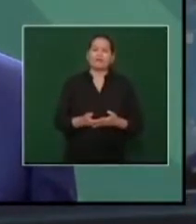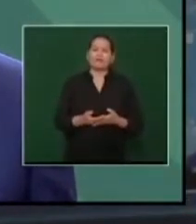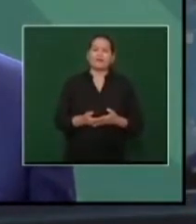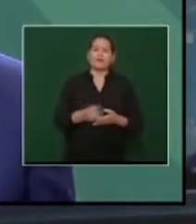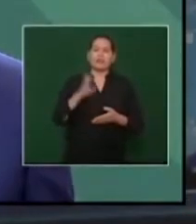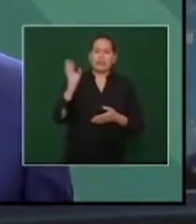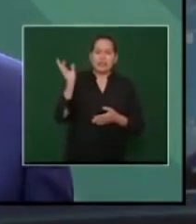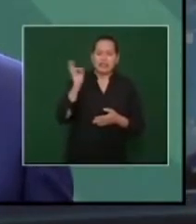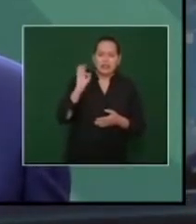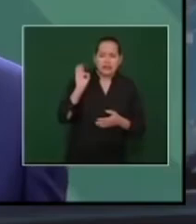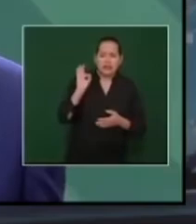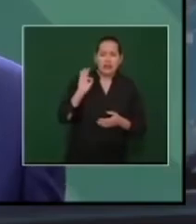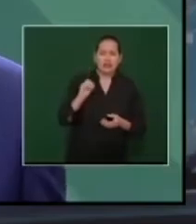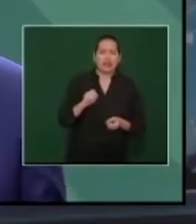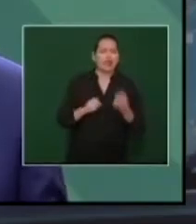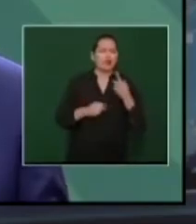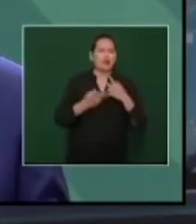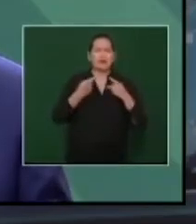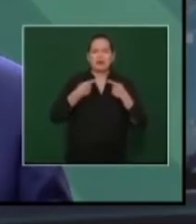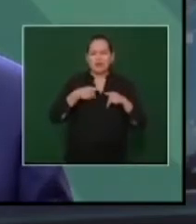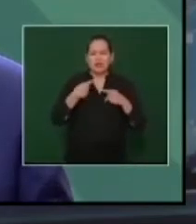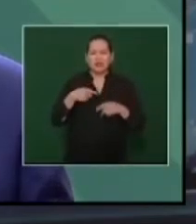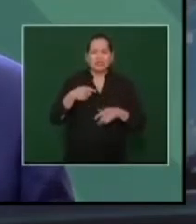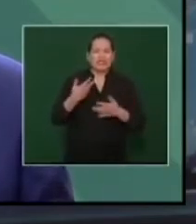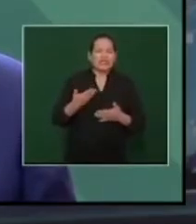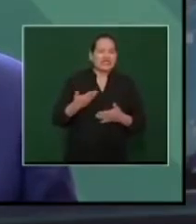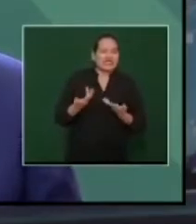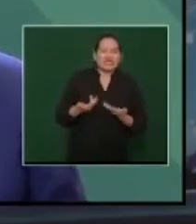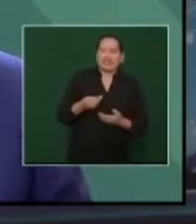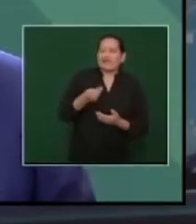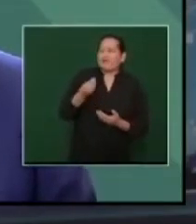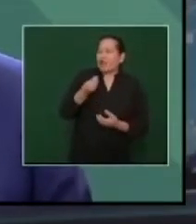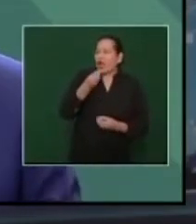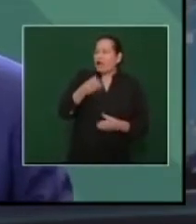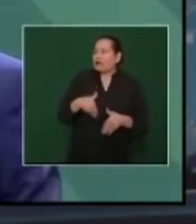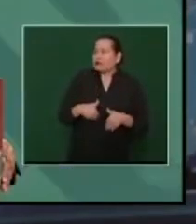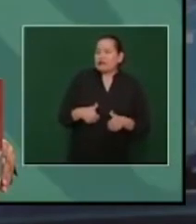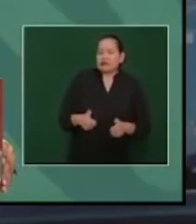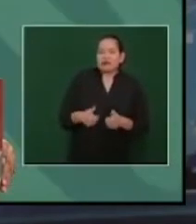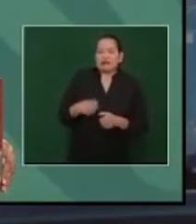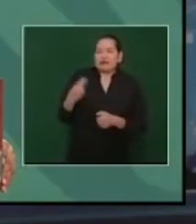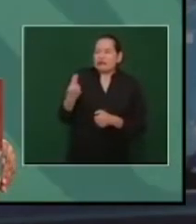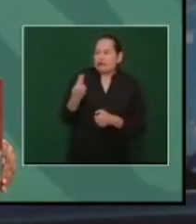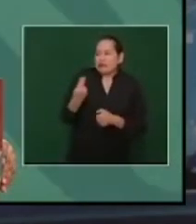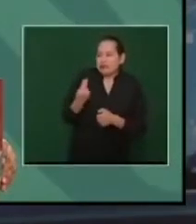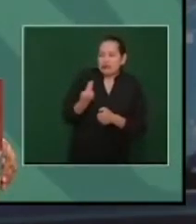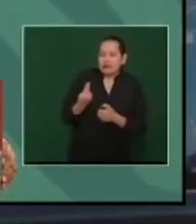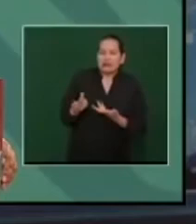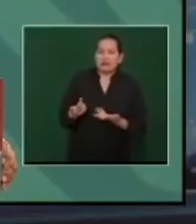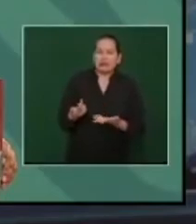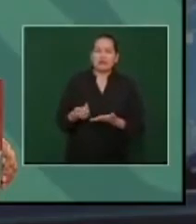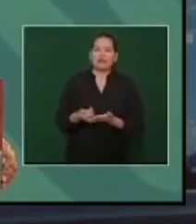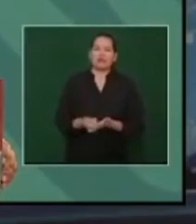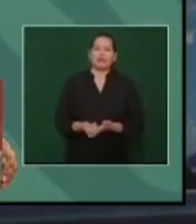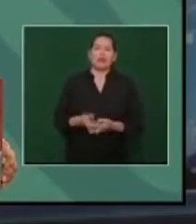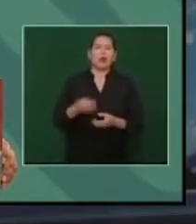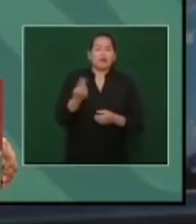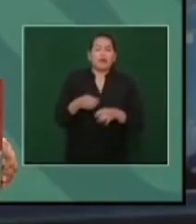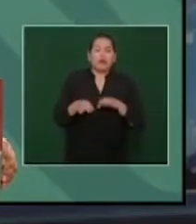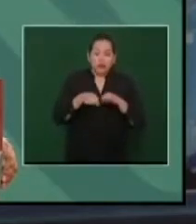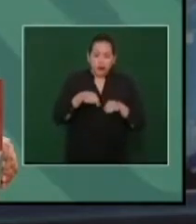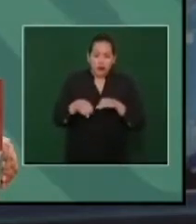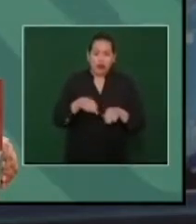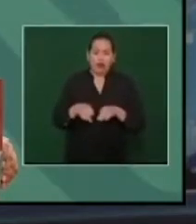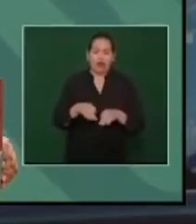en los mercados, tianguis, se vendía. Y creo que el presidente trajo algo muy importante, la desgracia